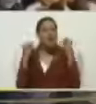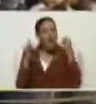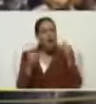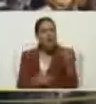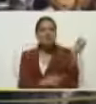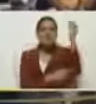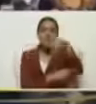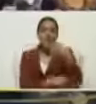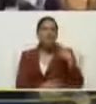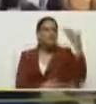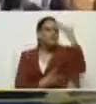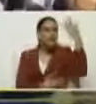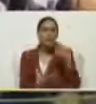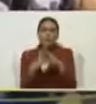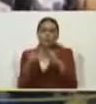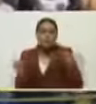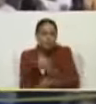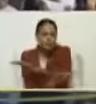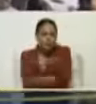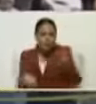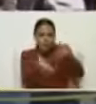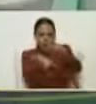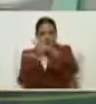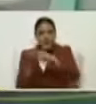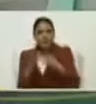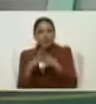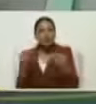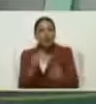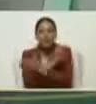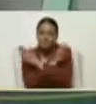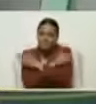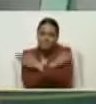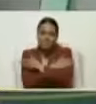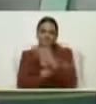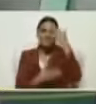mi saludo a todos ustedes que están aquí.